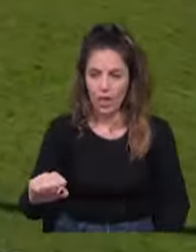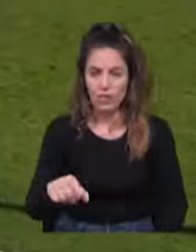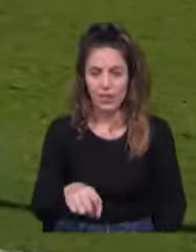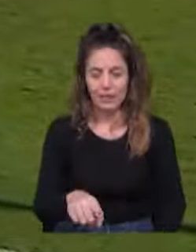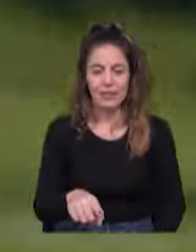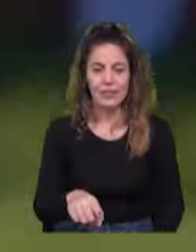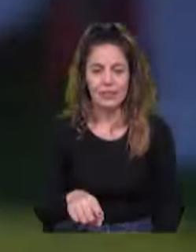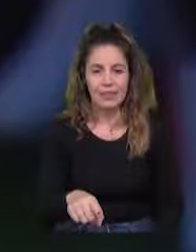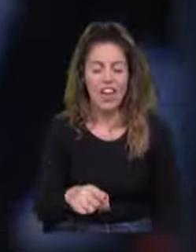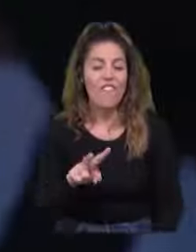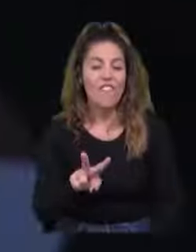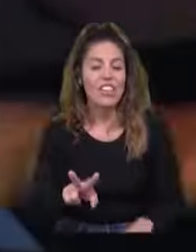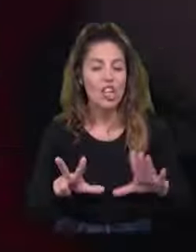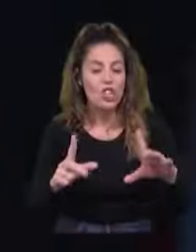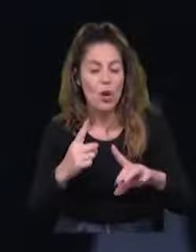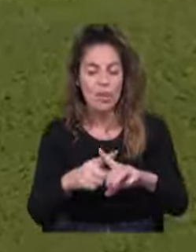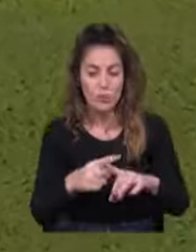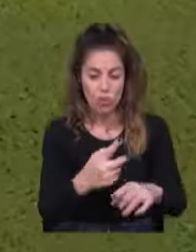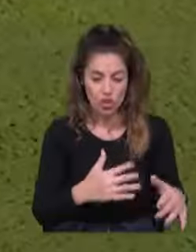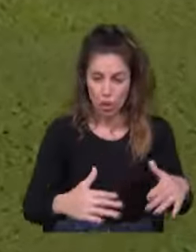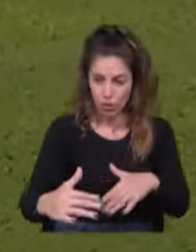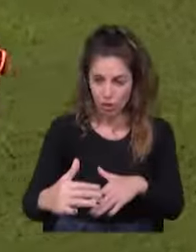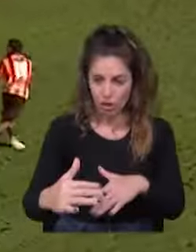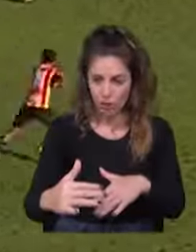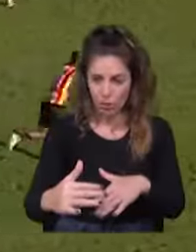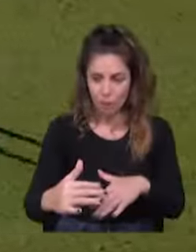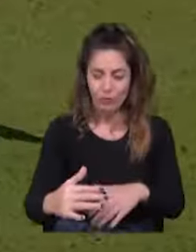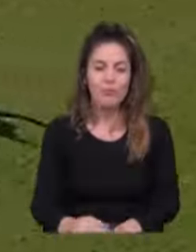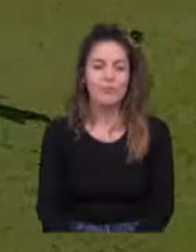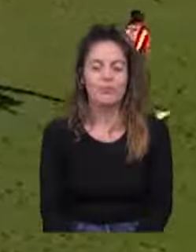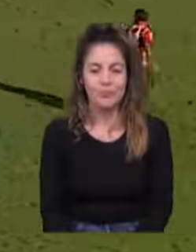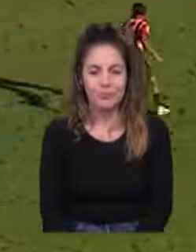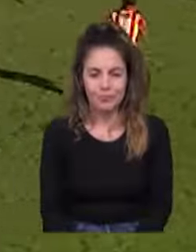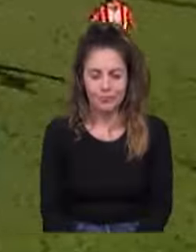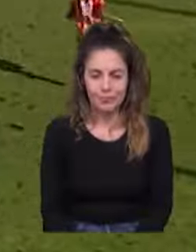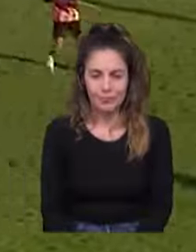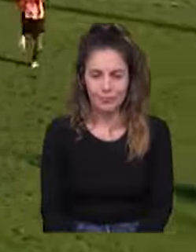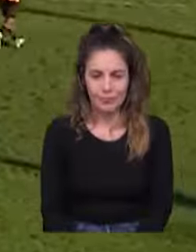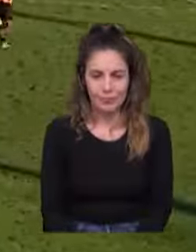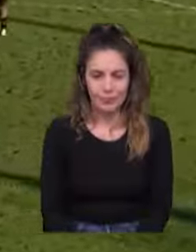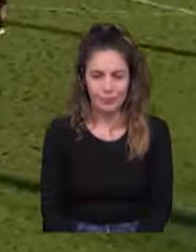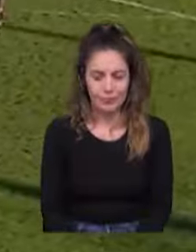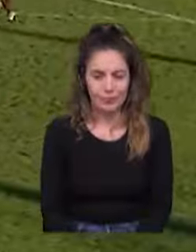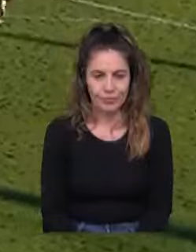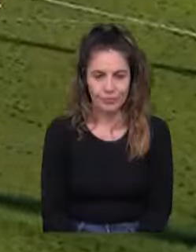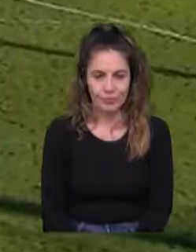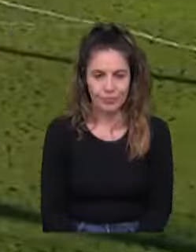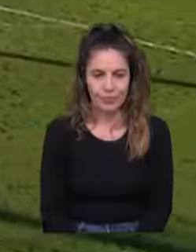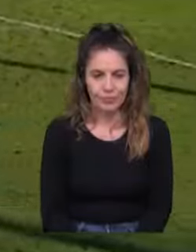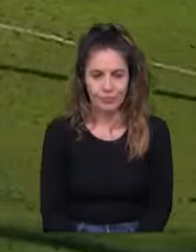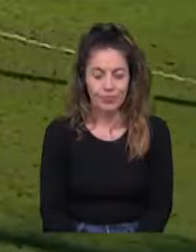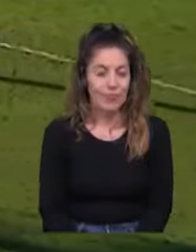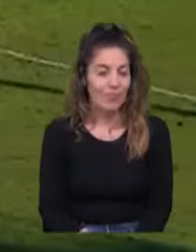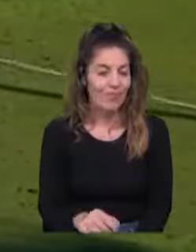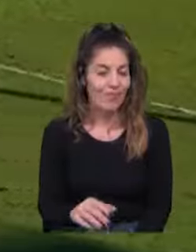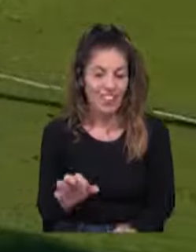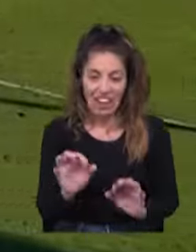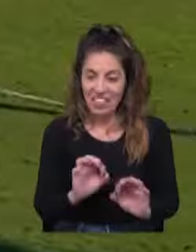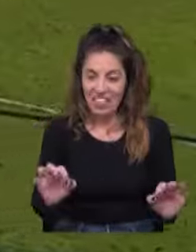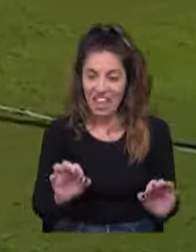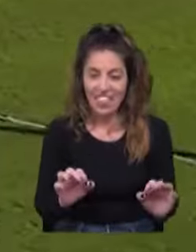Franco López a los 28 del segundo tiempo y el coco Silva cuando prácticamente no quedaba nada nos